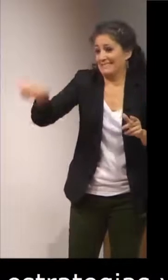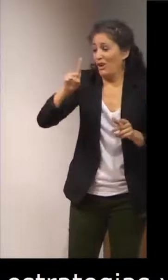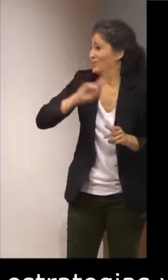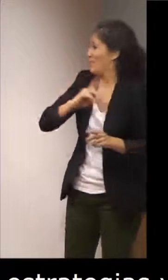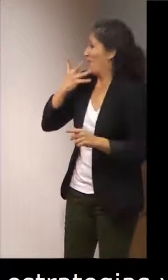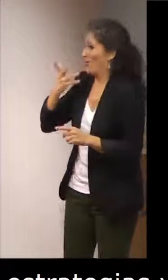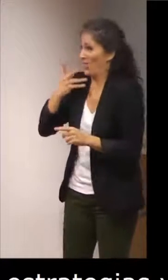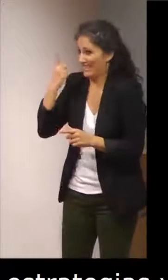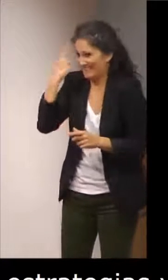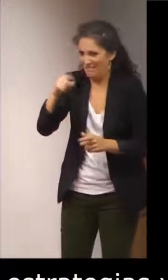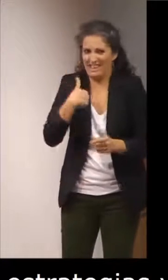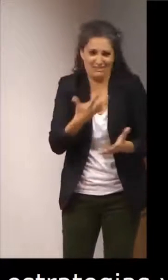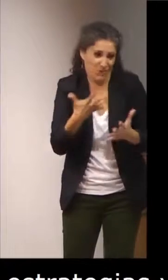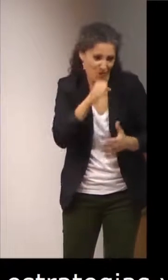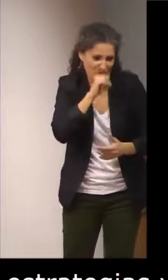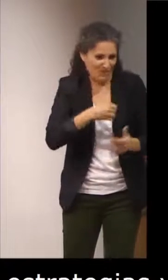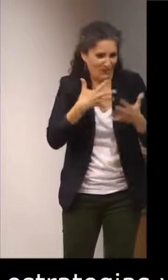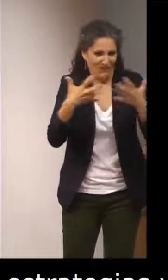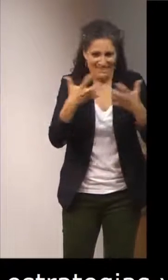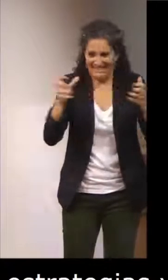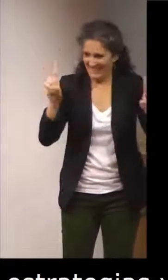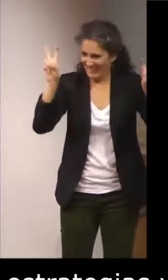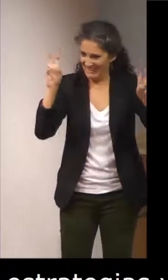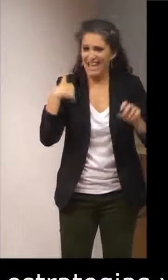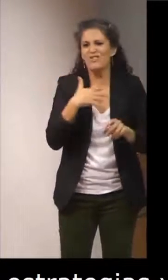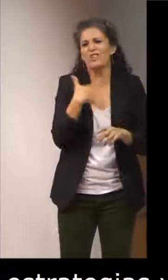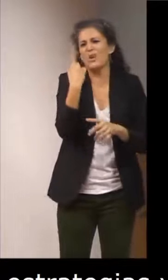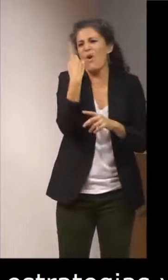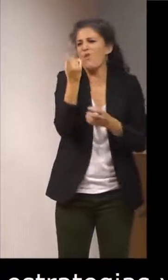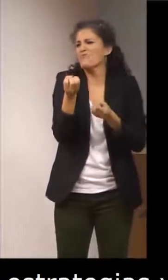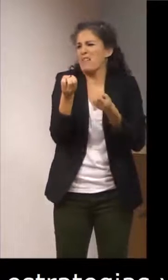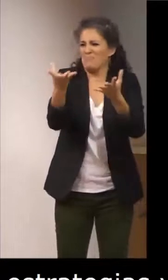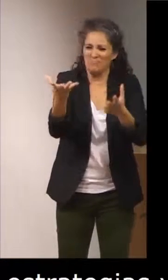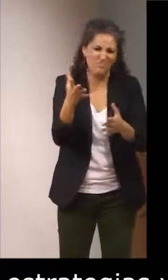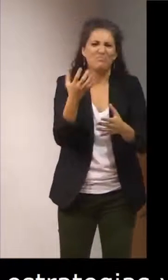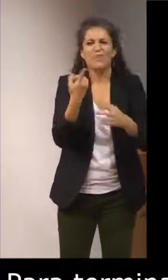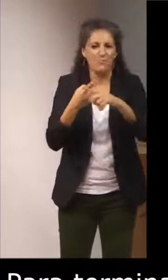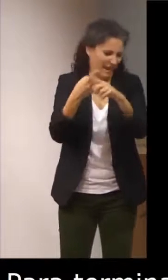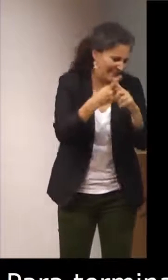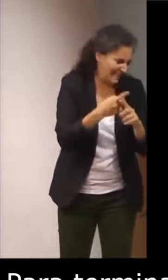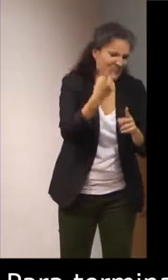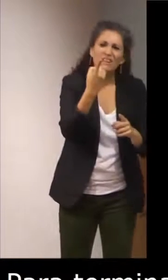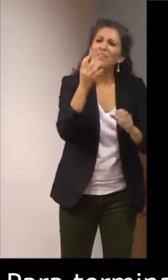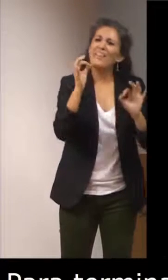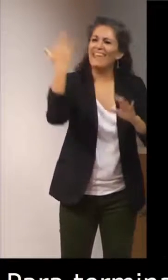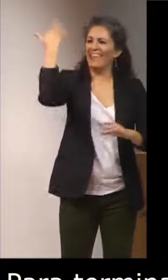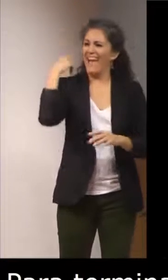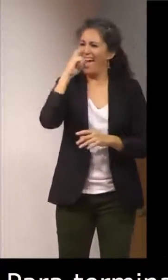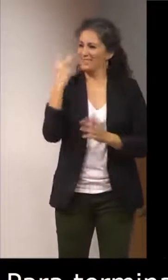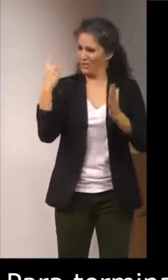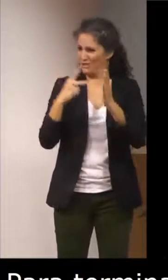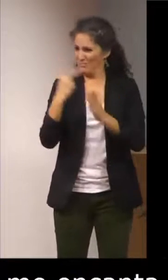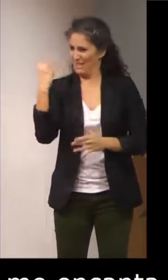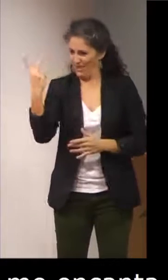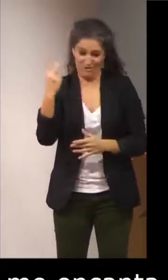Para terminar, los que me conocéis, a mí me encanta utilizar citas y frases. Quiero dejaros y compartir